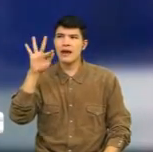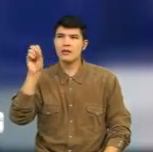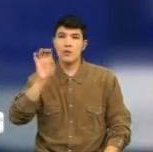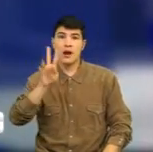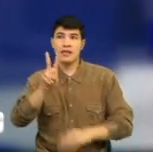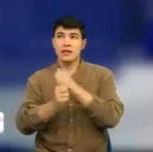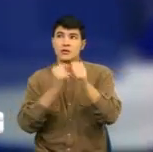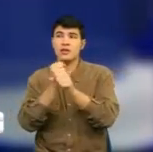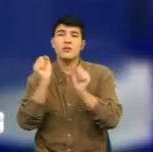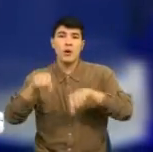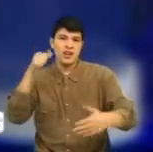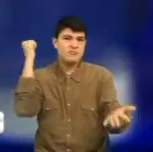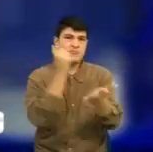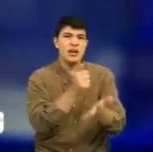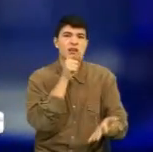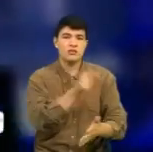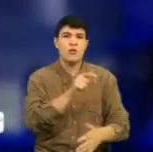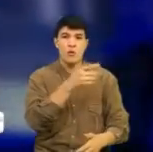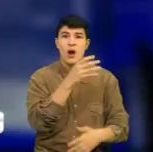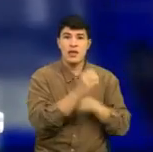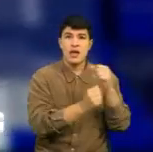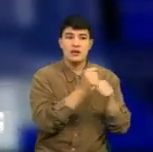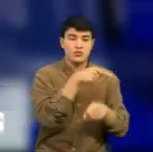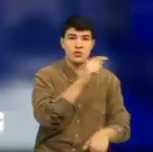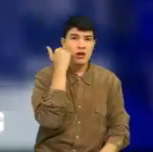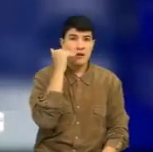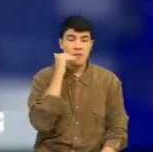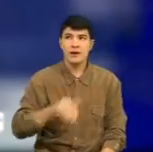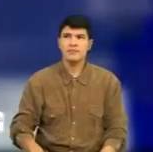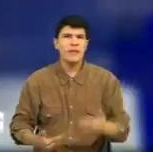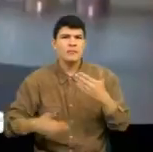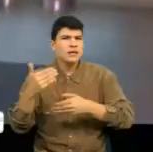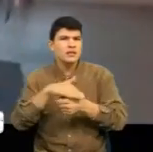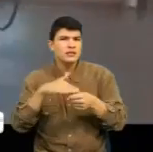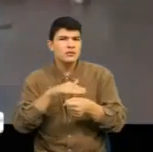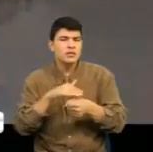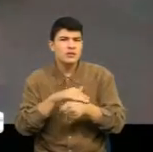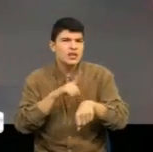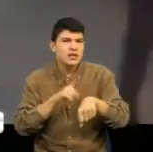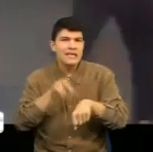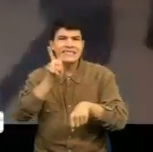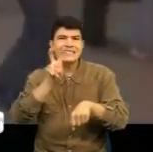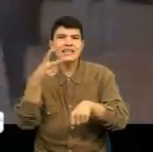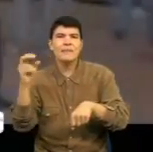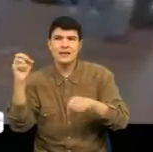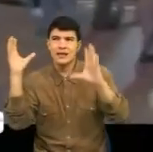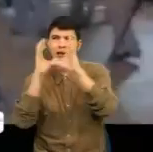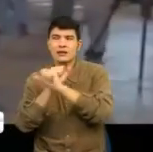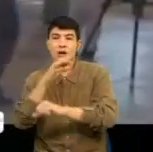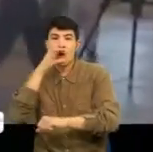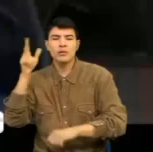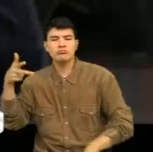para asesinar a Claudia Joana Rodríguez, de 40 años. Los hechos se iniciaron hacia las 7 y 20 de la noche, cuando el hombre ingresó